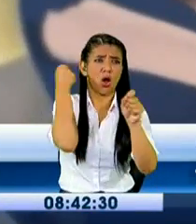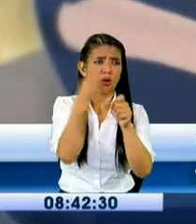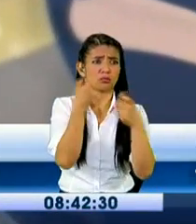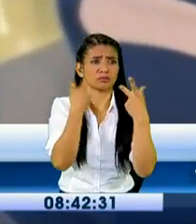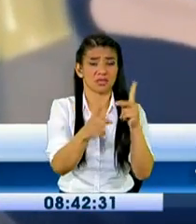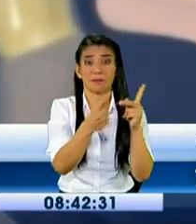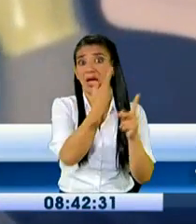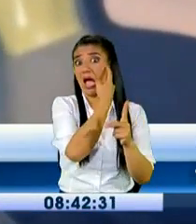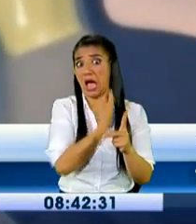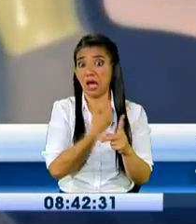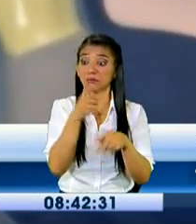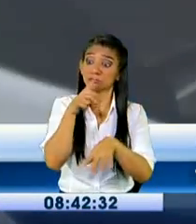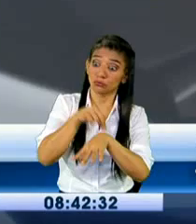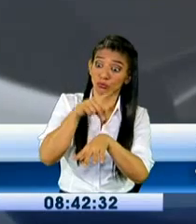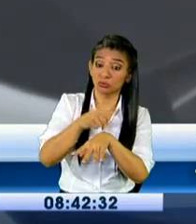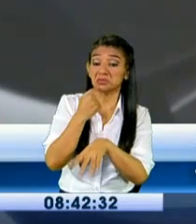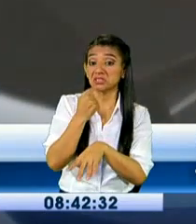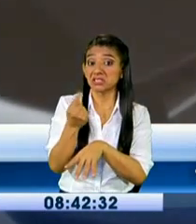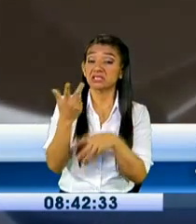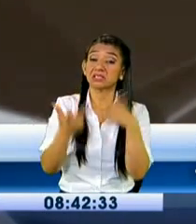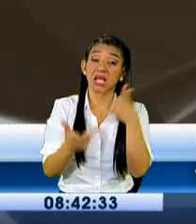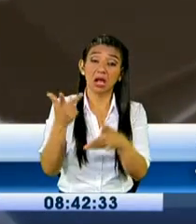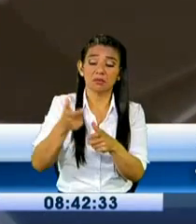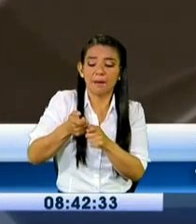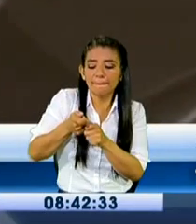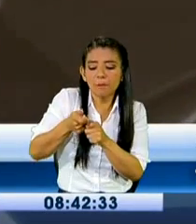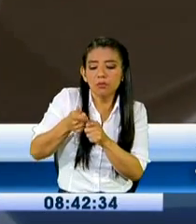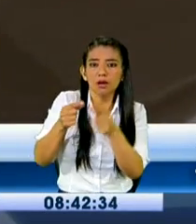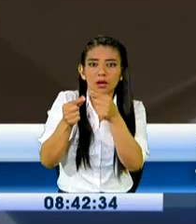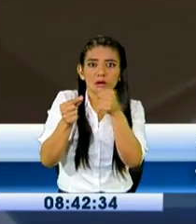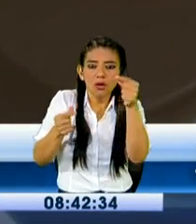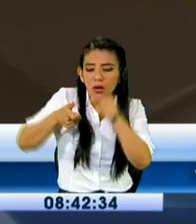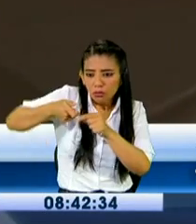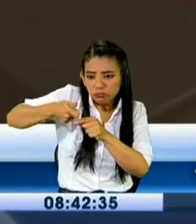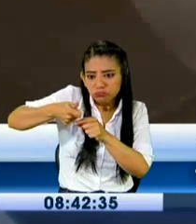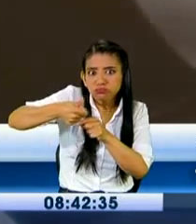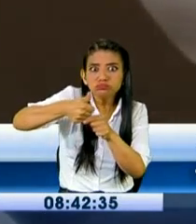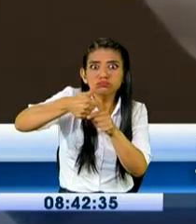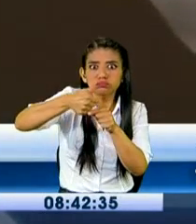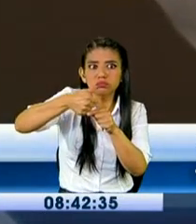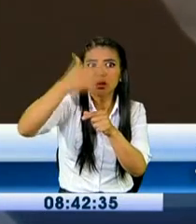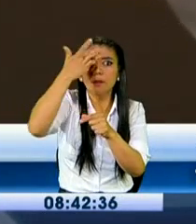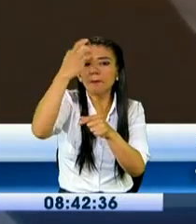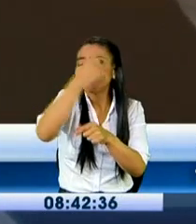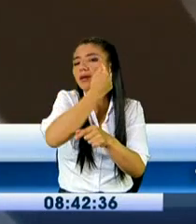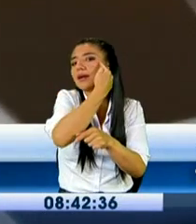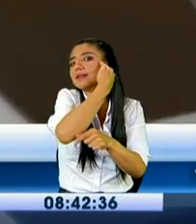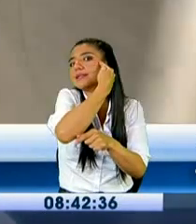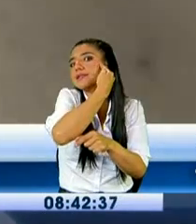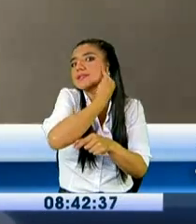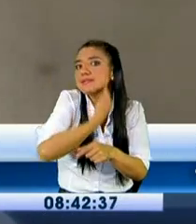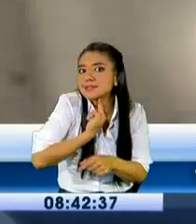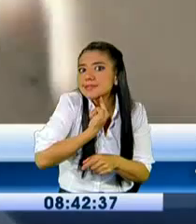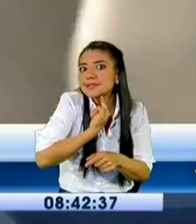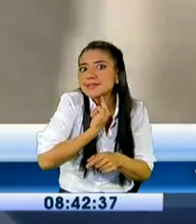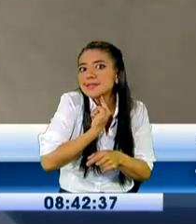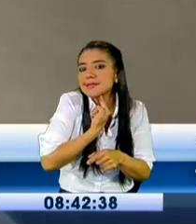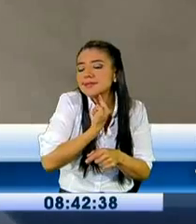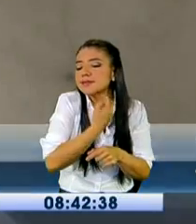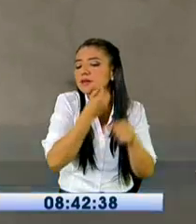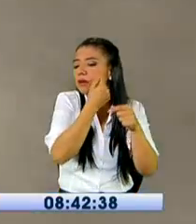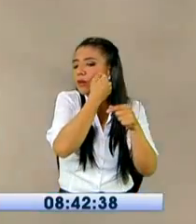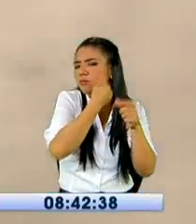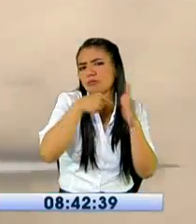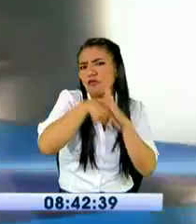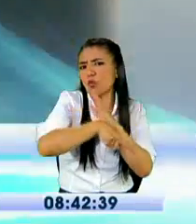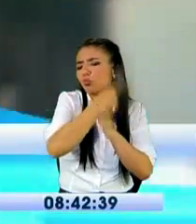Y mediante el médico dice que posiblemente es un estilete, porque como es un corte limpio y profundo, puede ser